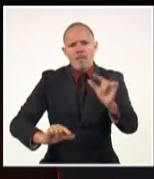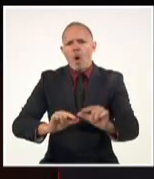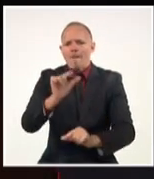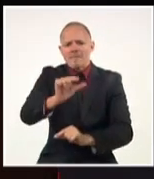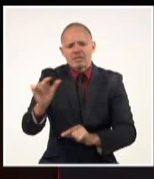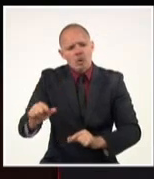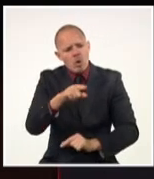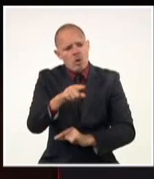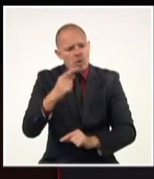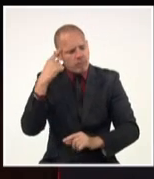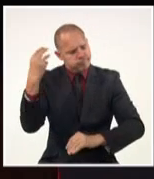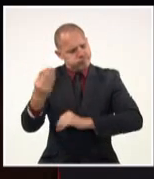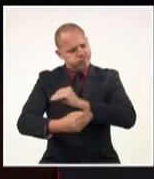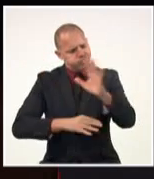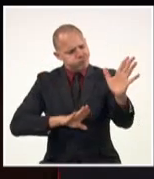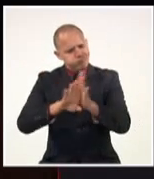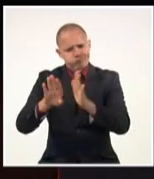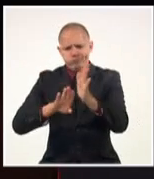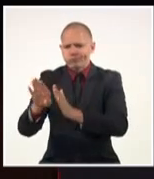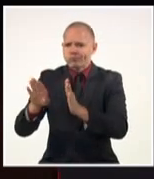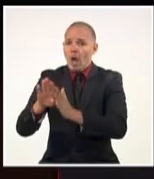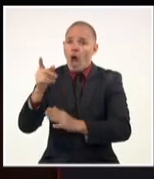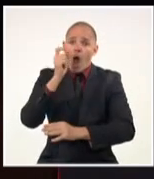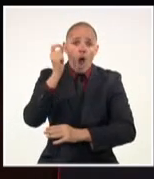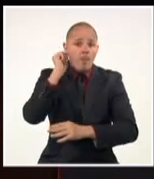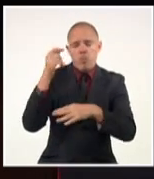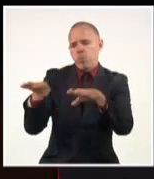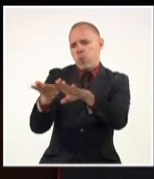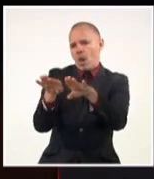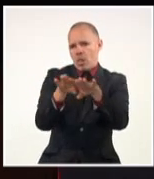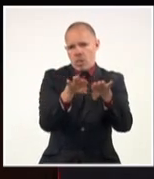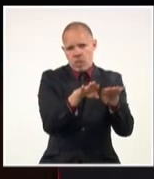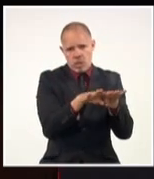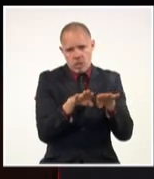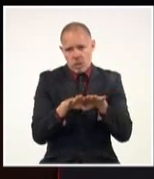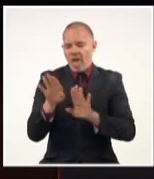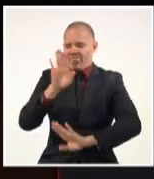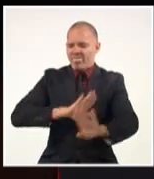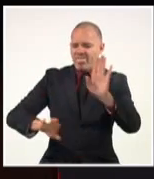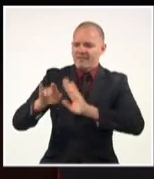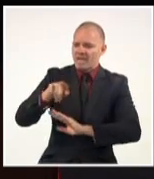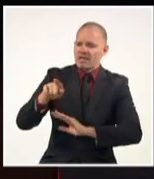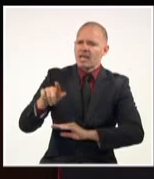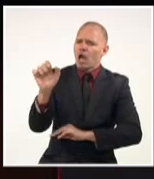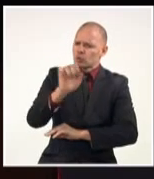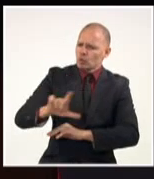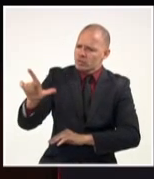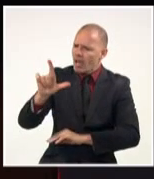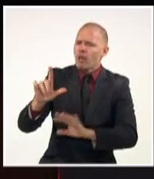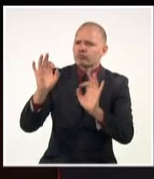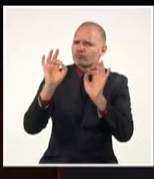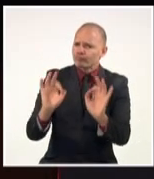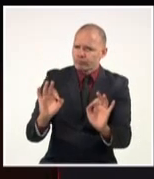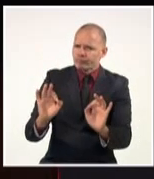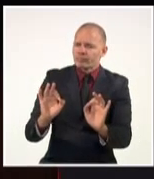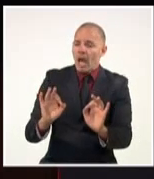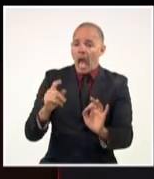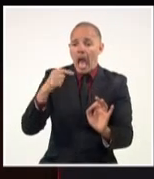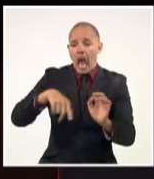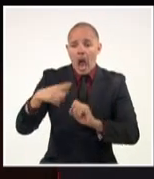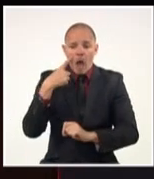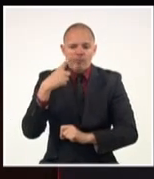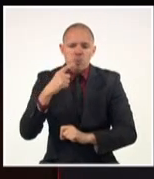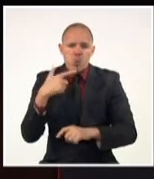proclamar y garantizar los derechos a la igualdad social de la mujer, creando premisas para su liberación total y trazando la